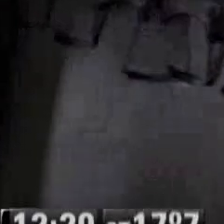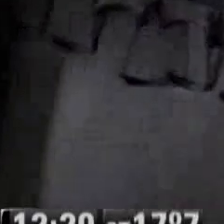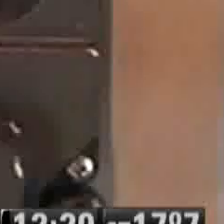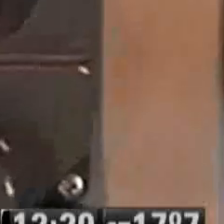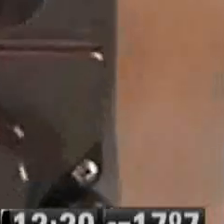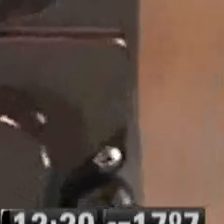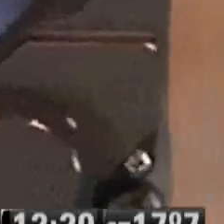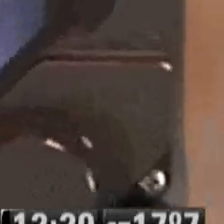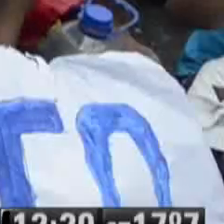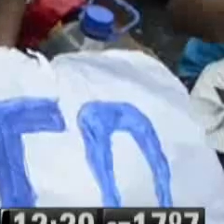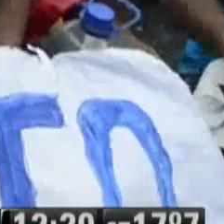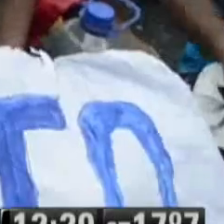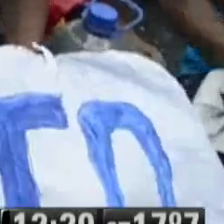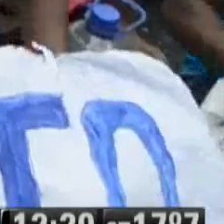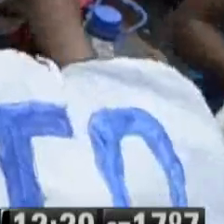u